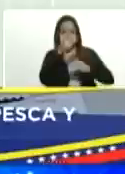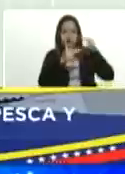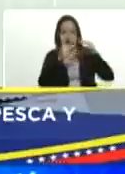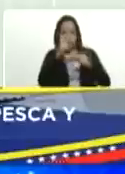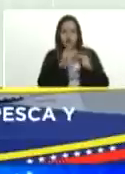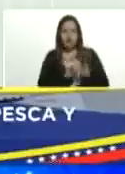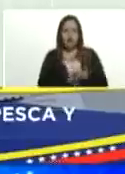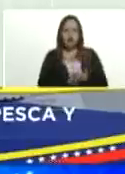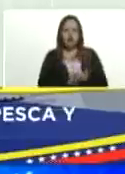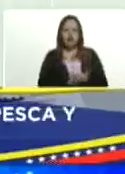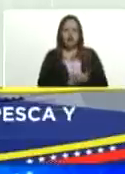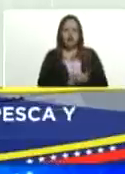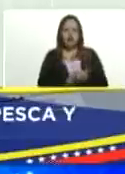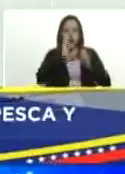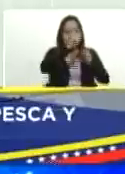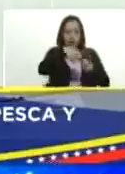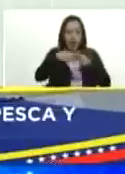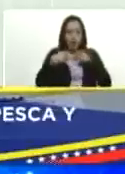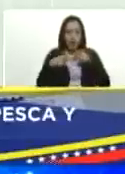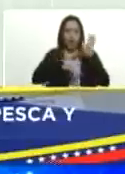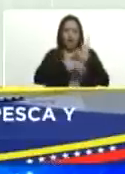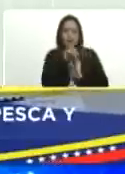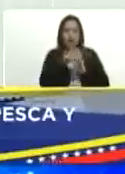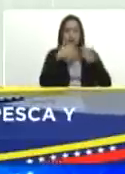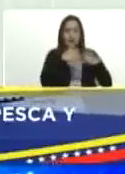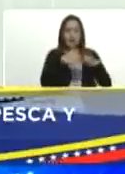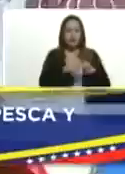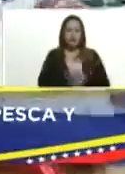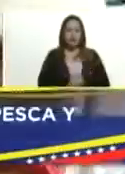están Los Compas?